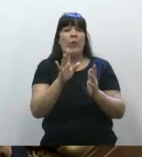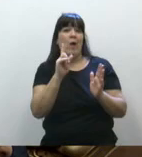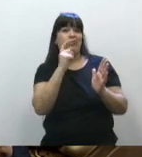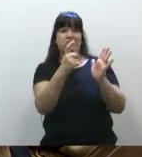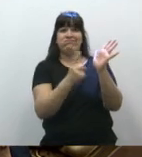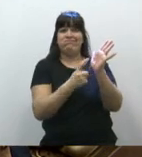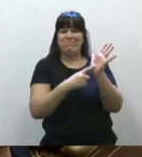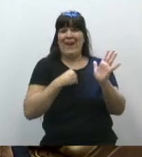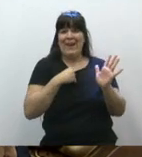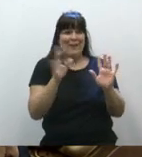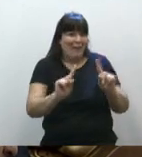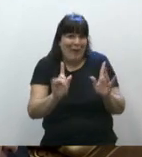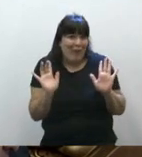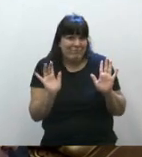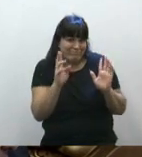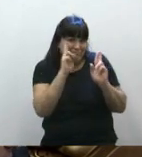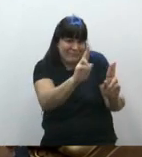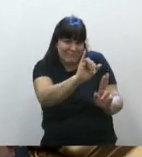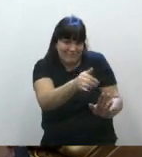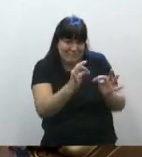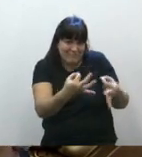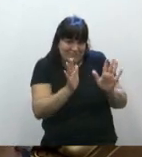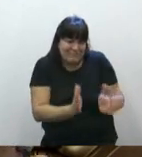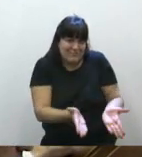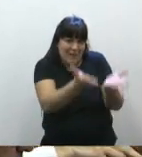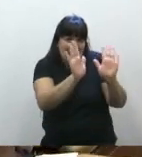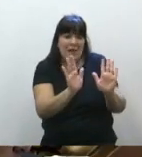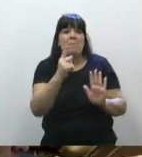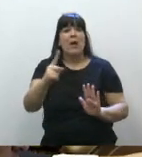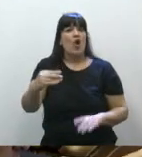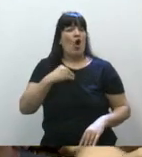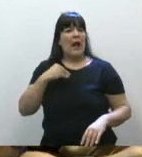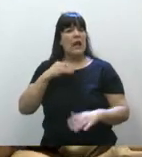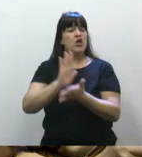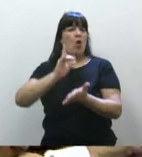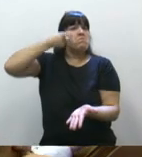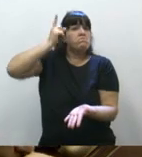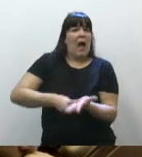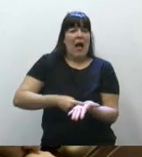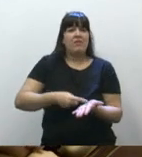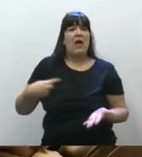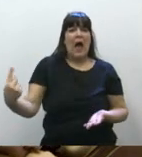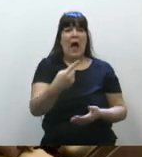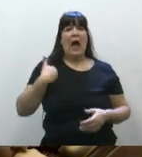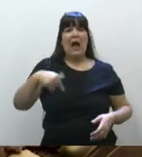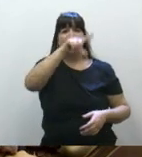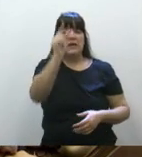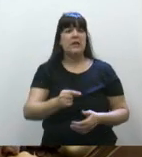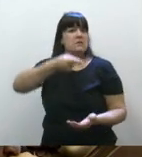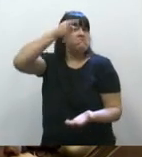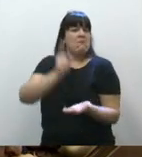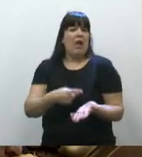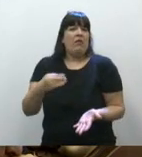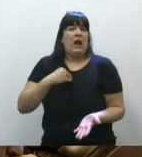religiosas pero la religión no puede imponerse al conjunto del país y del